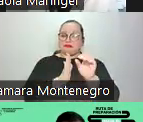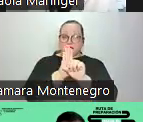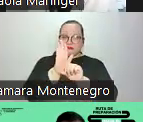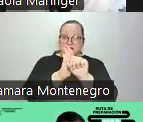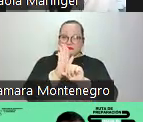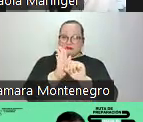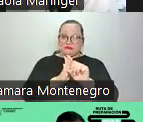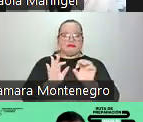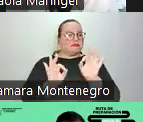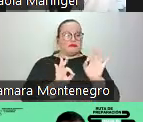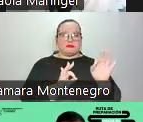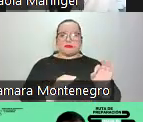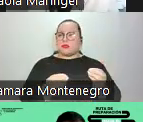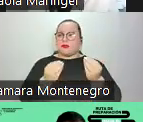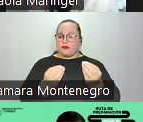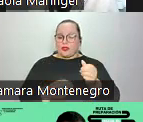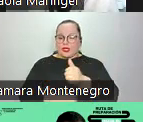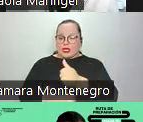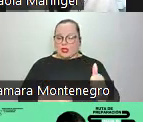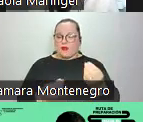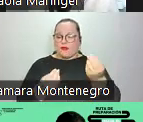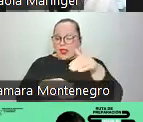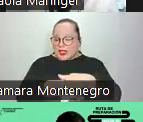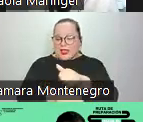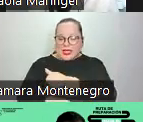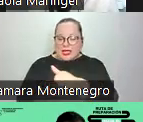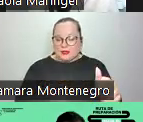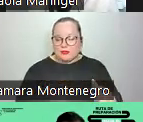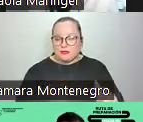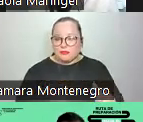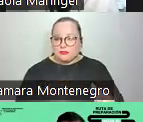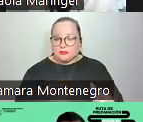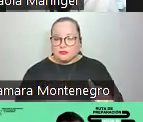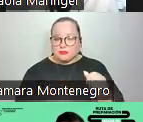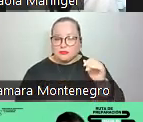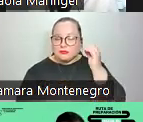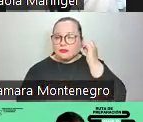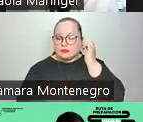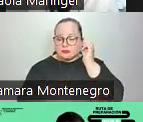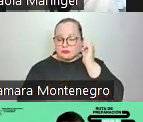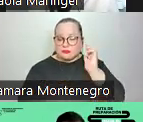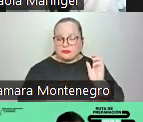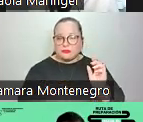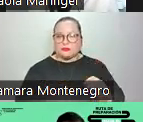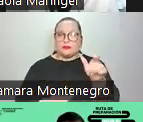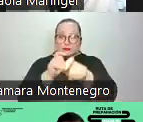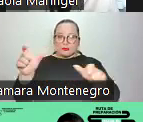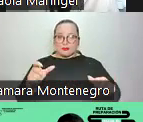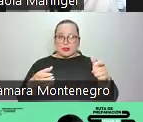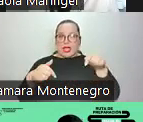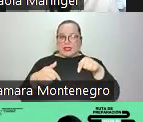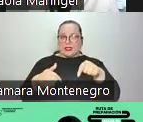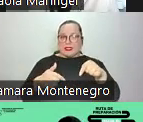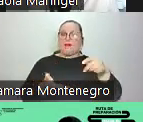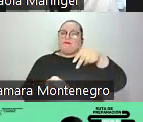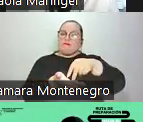Excelente. Bueno, primero que todo, darles las buenas tardes a todas y todos los asistentes que están presentes en esta cuarta edición de